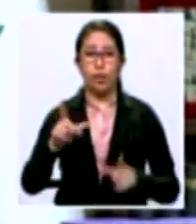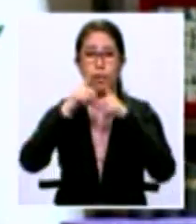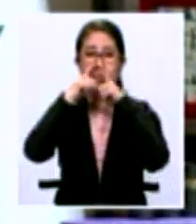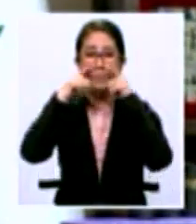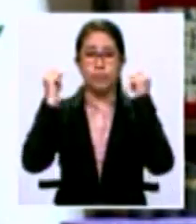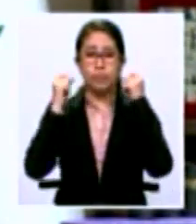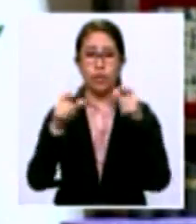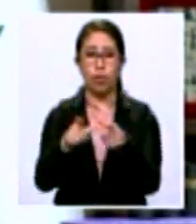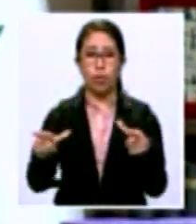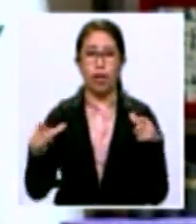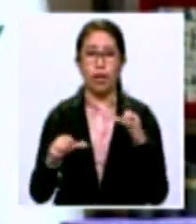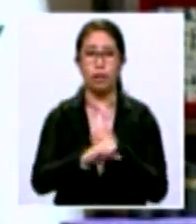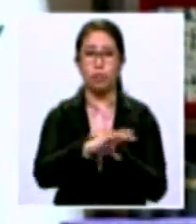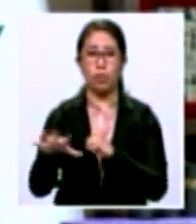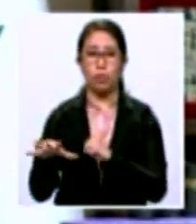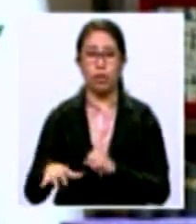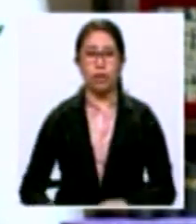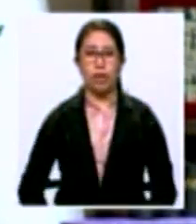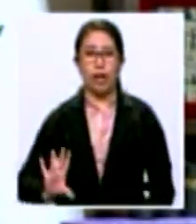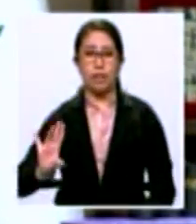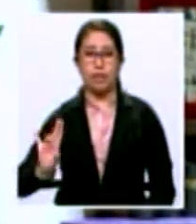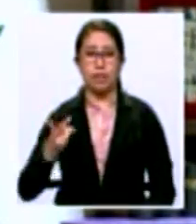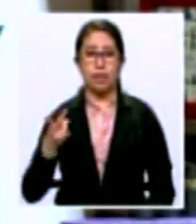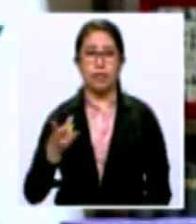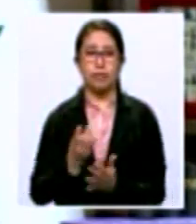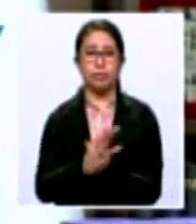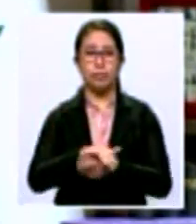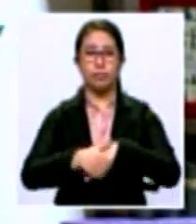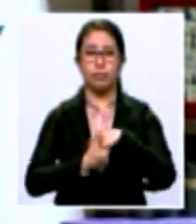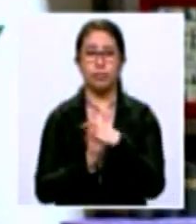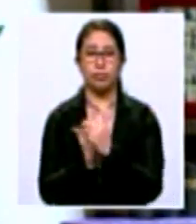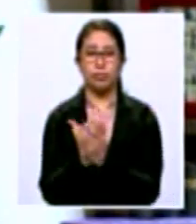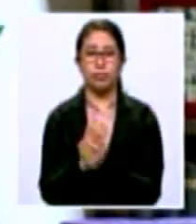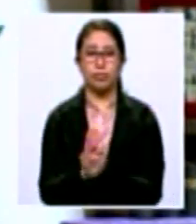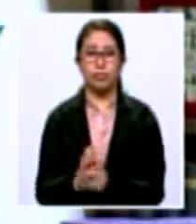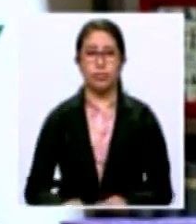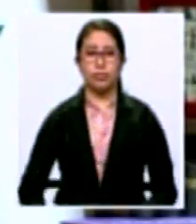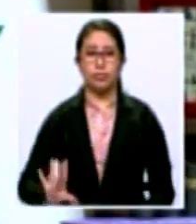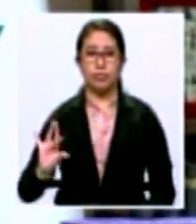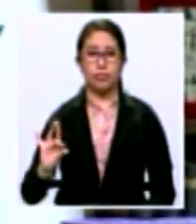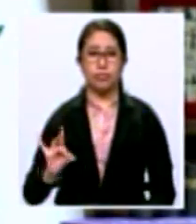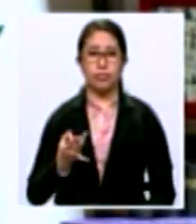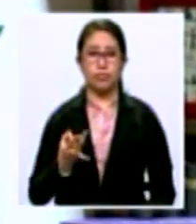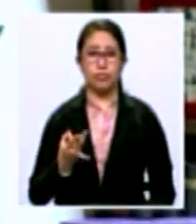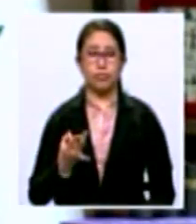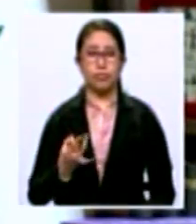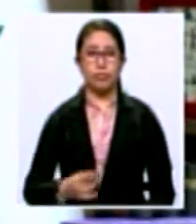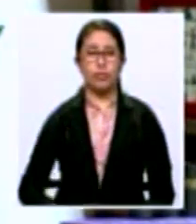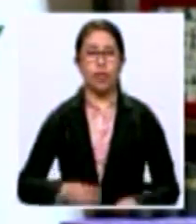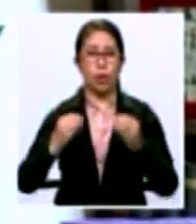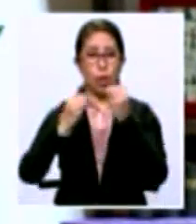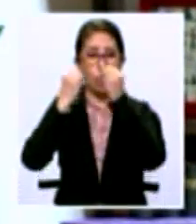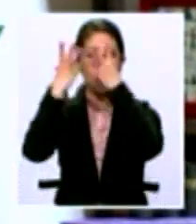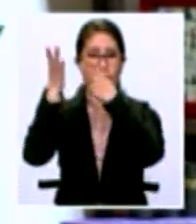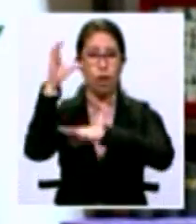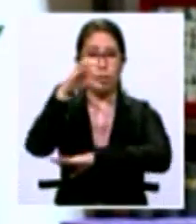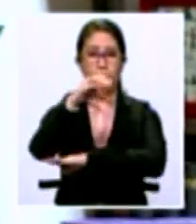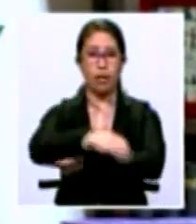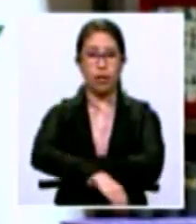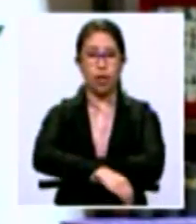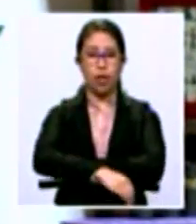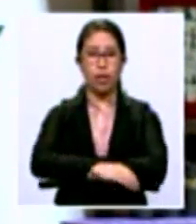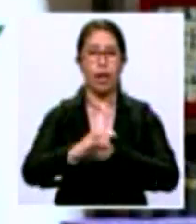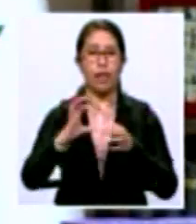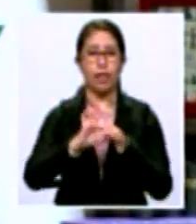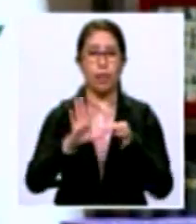públicos. Número siete, el lavado de manos. Número 8, cumplimiento obligatorio de protocolos